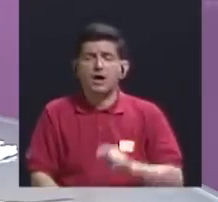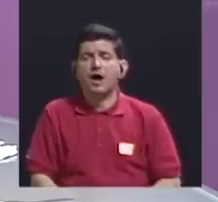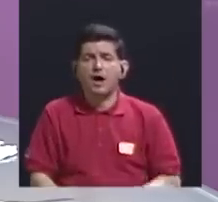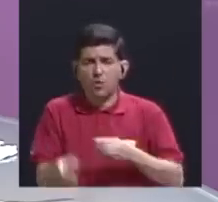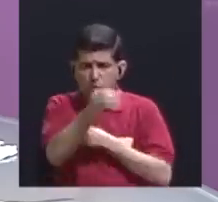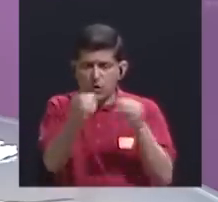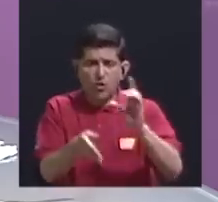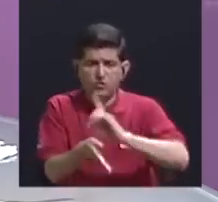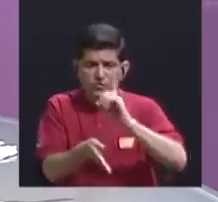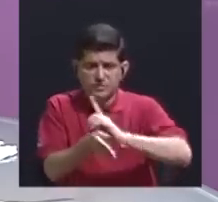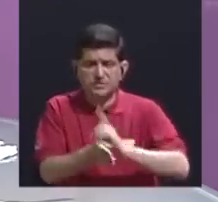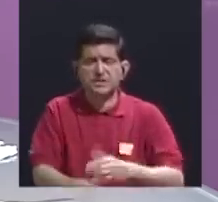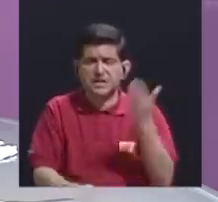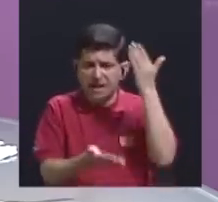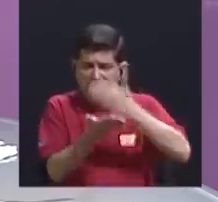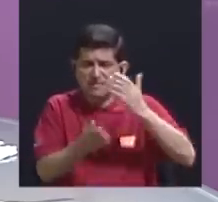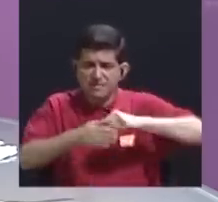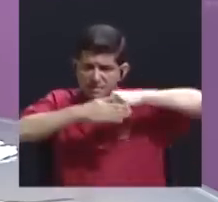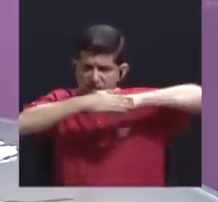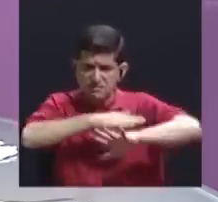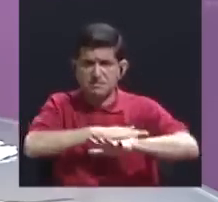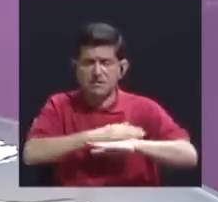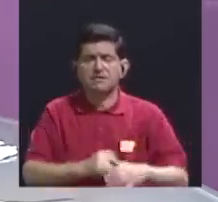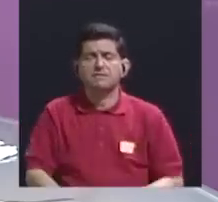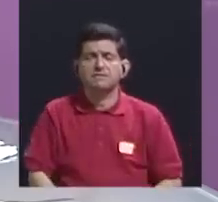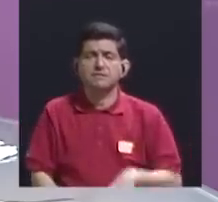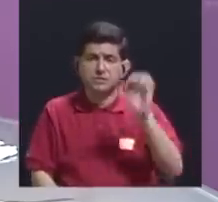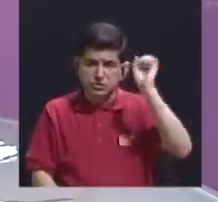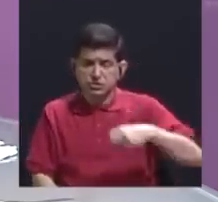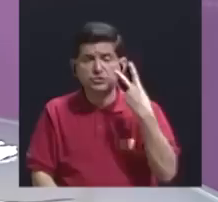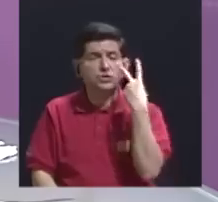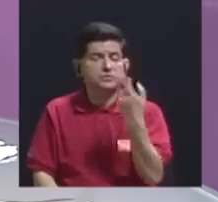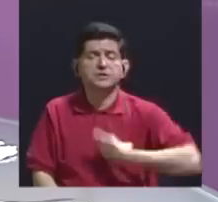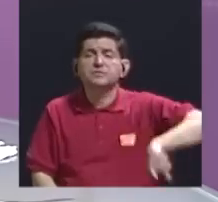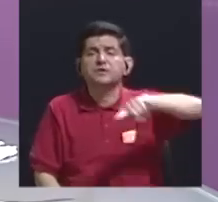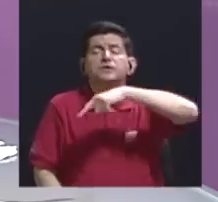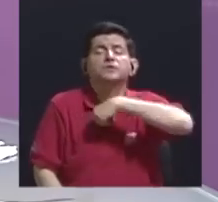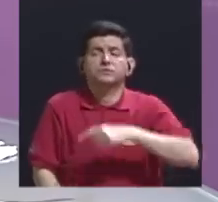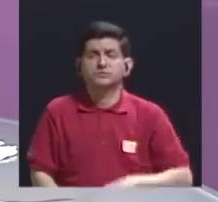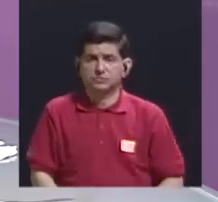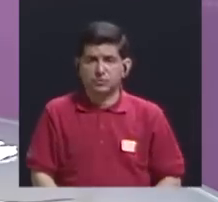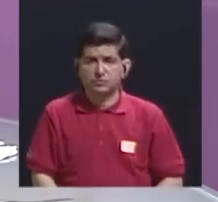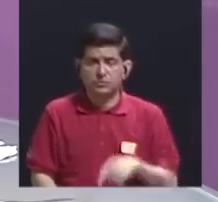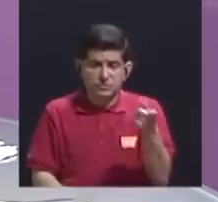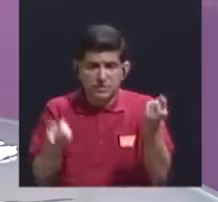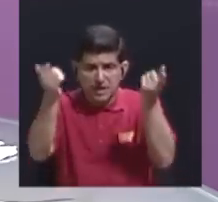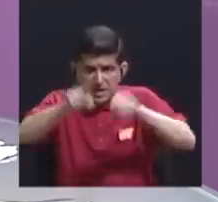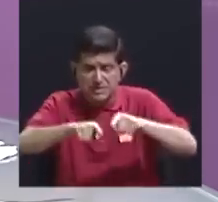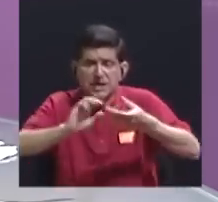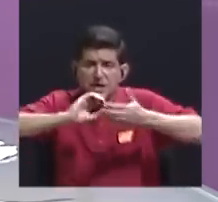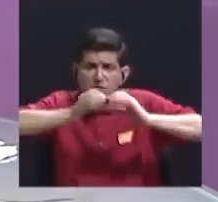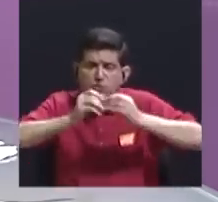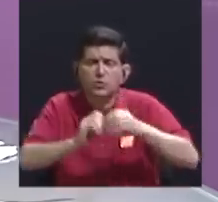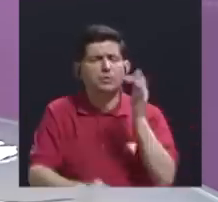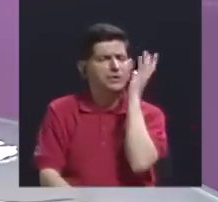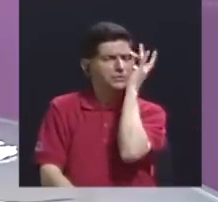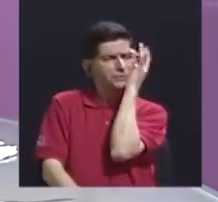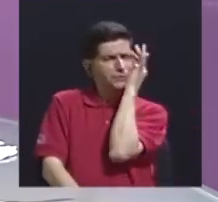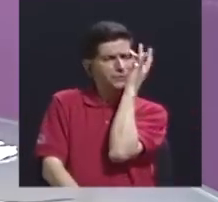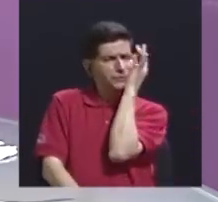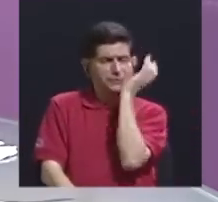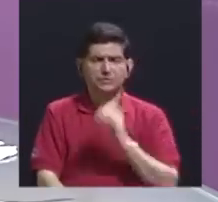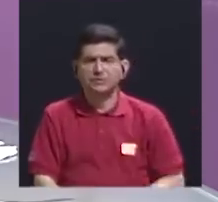interrupción de un embarazo resulta que si vemos una y unos datos muy preocupantes